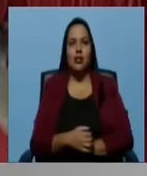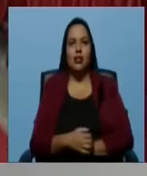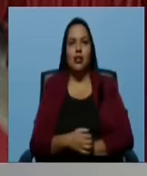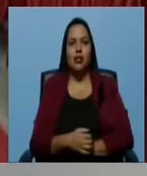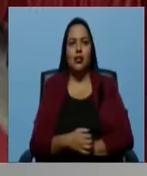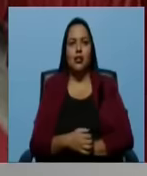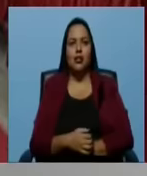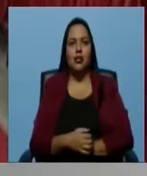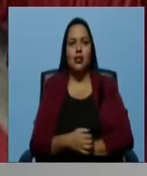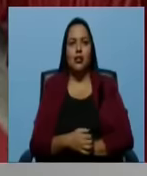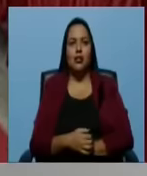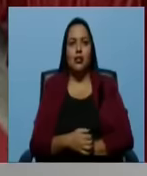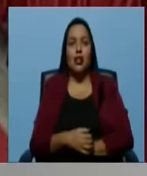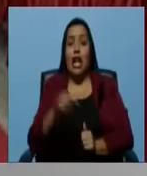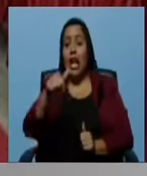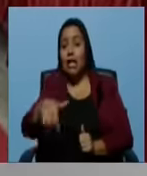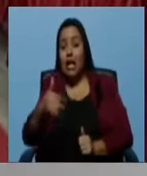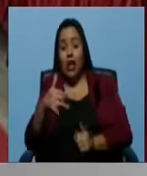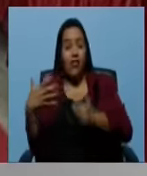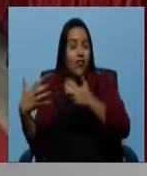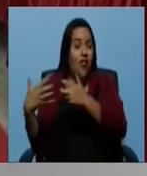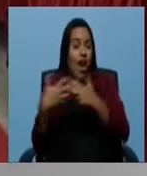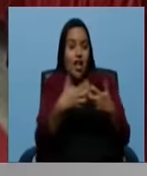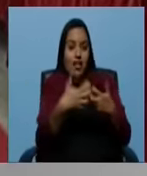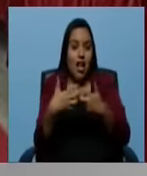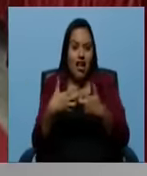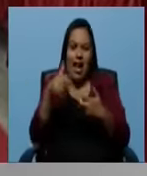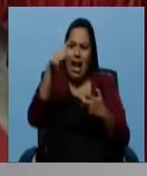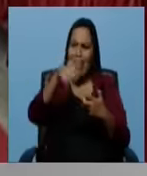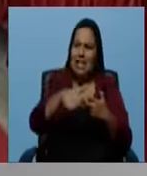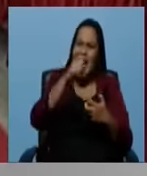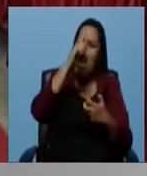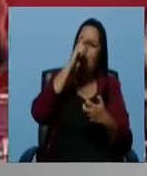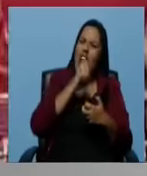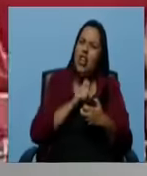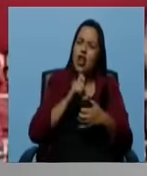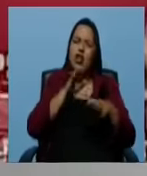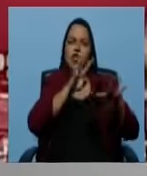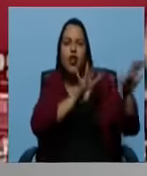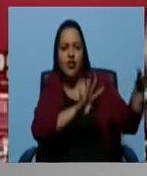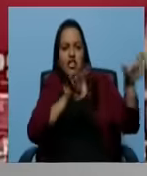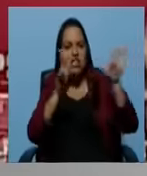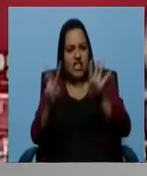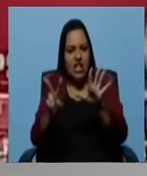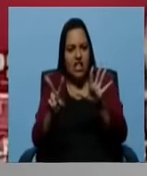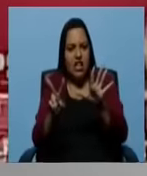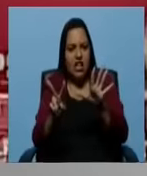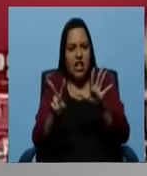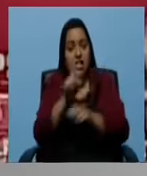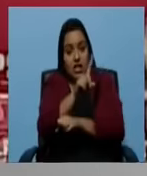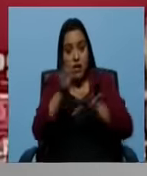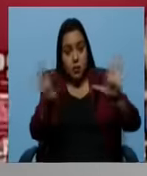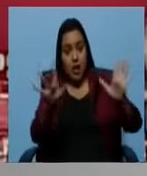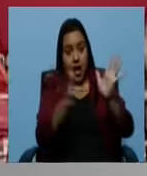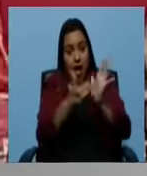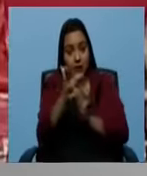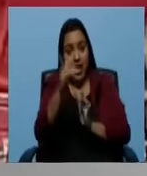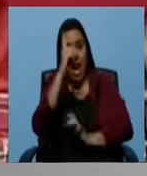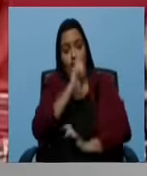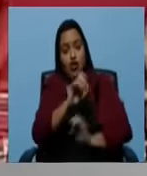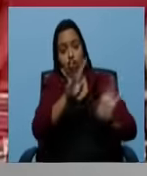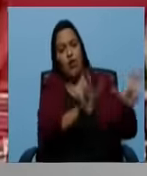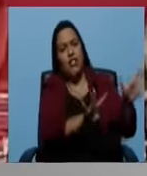donde se han dado batallas aquí en el año... 97, fue 19 de abril del año